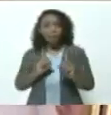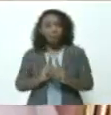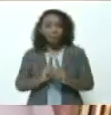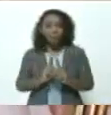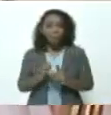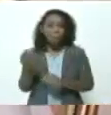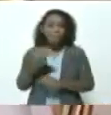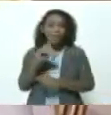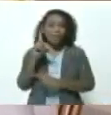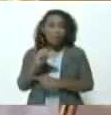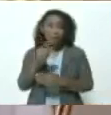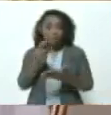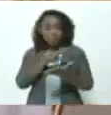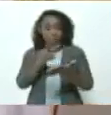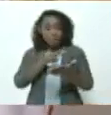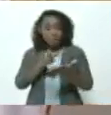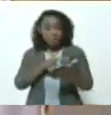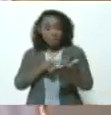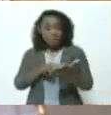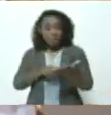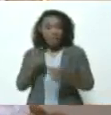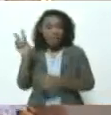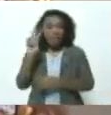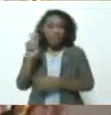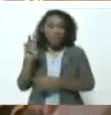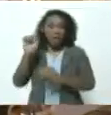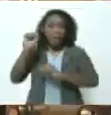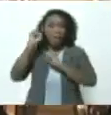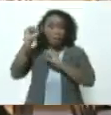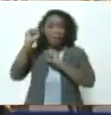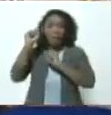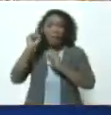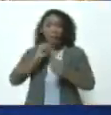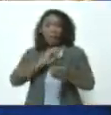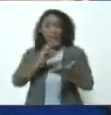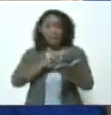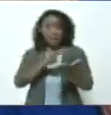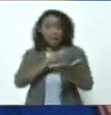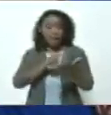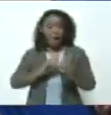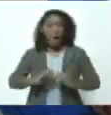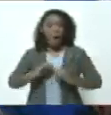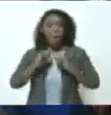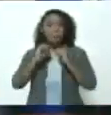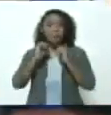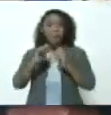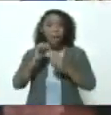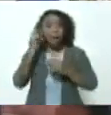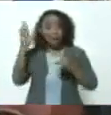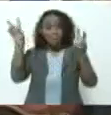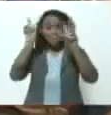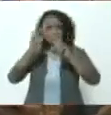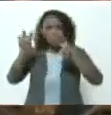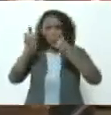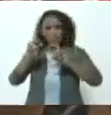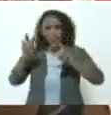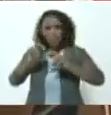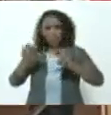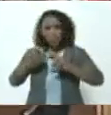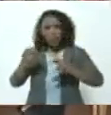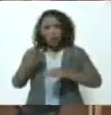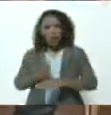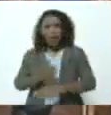Además teníamos que leer Venezuela Heroica y comenzar a investigar primero que nada antes